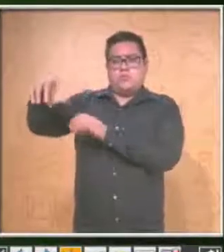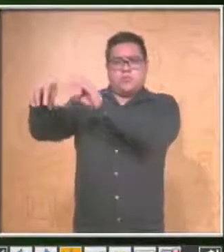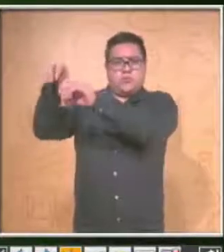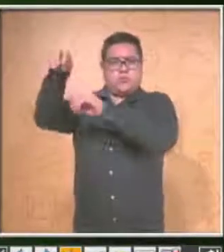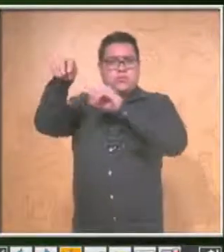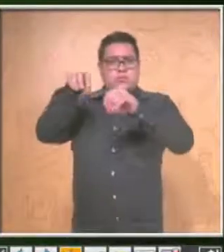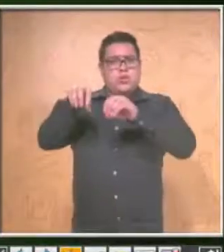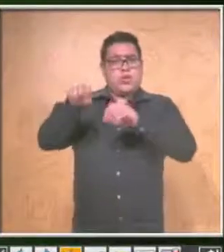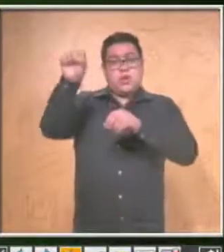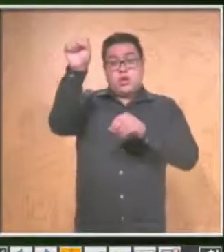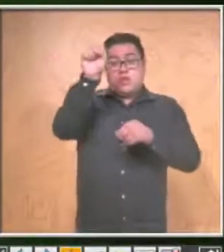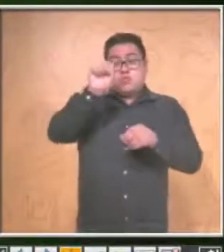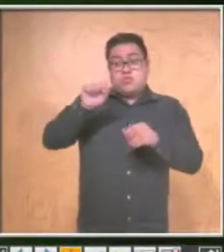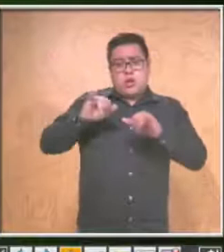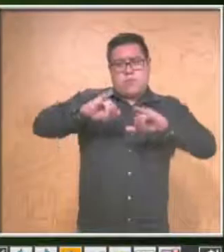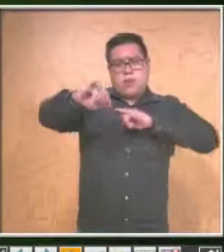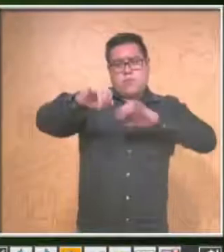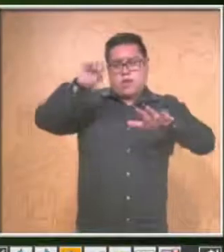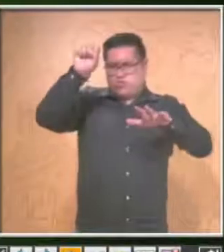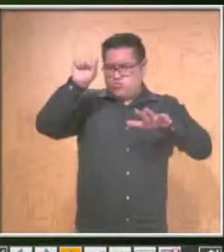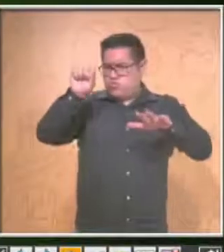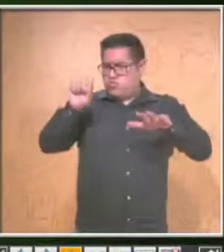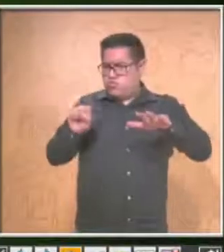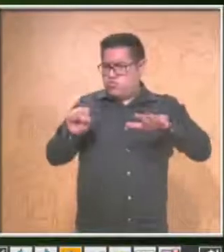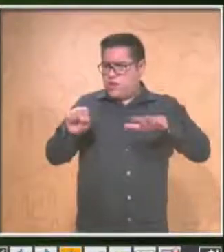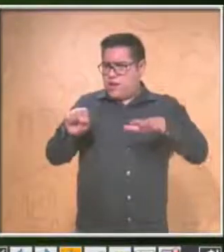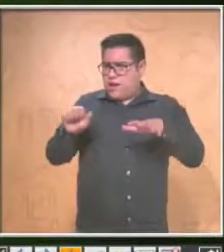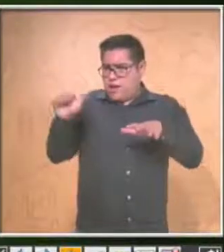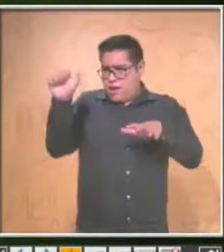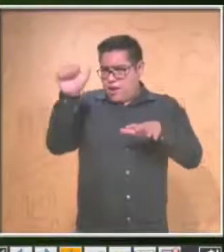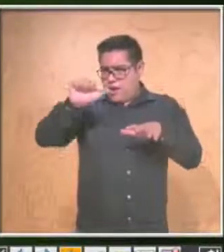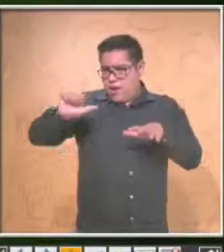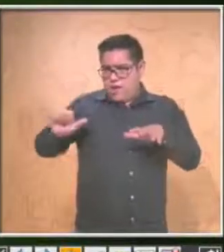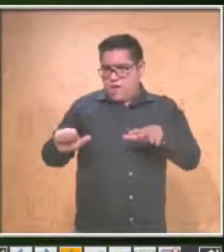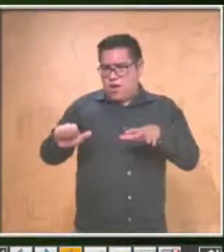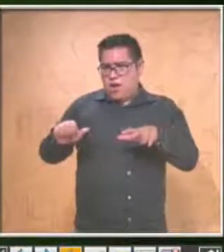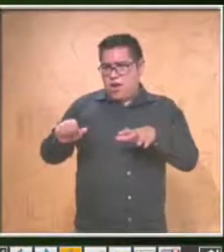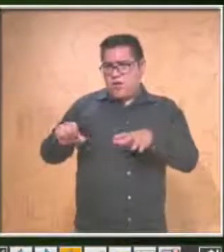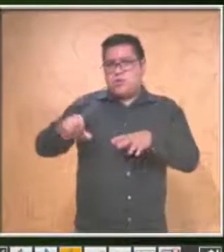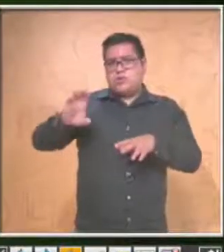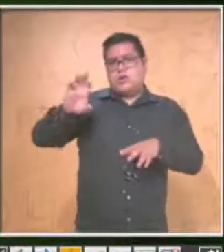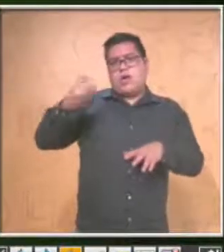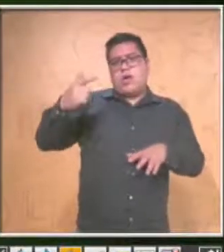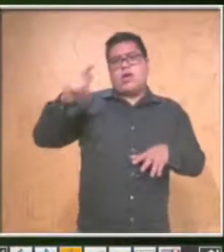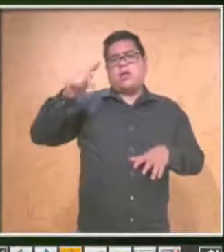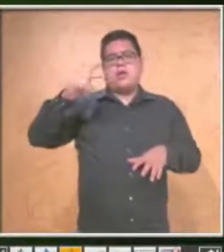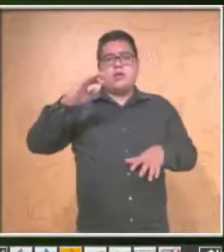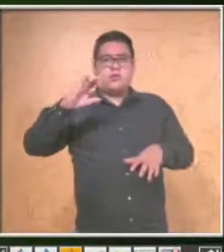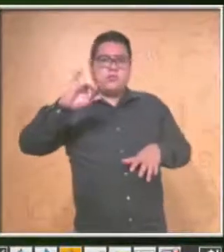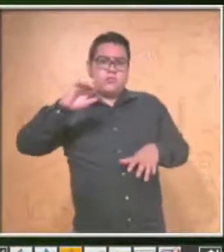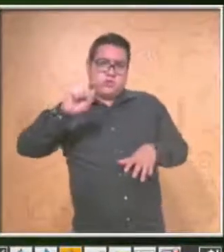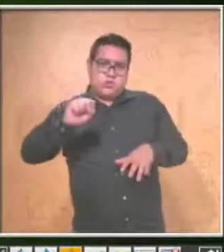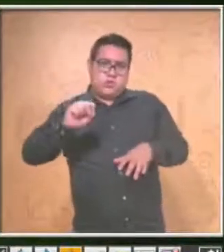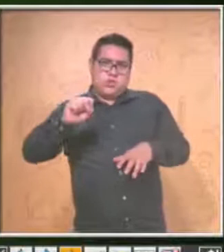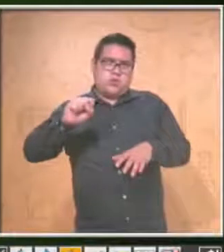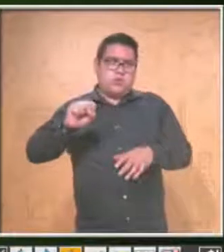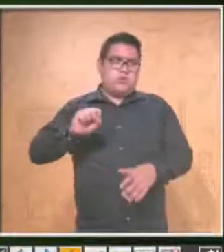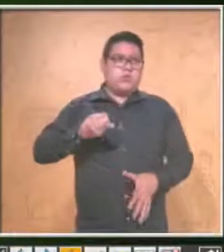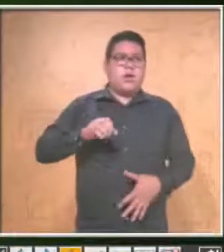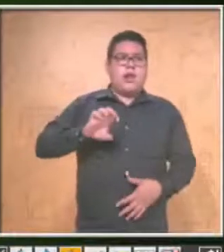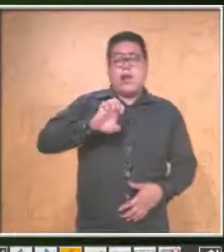parte sur del mapa, en el norte de África, están los egipcios. Enseguida al este encontramos el Valle del